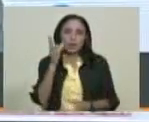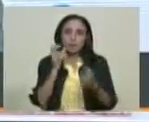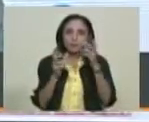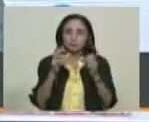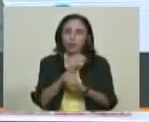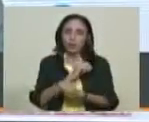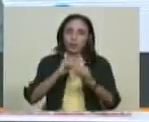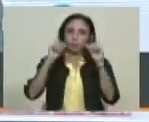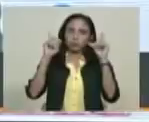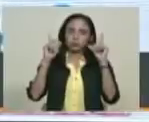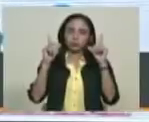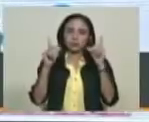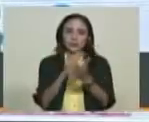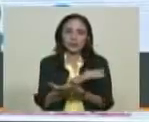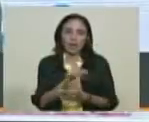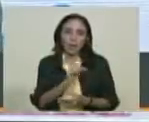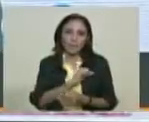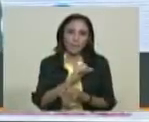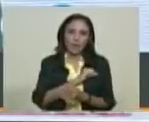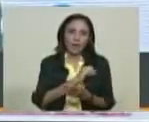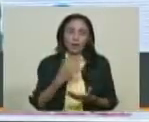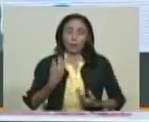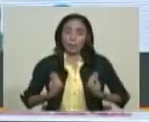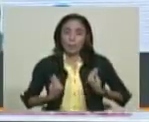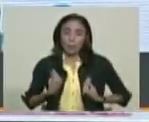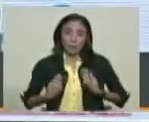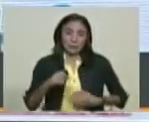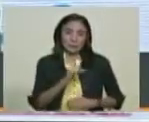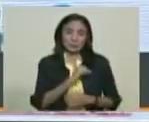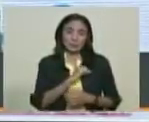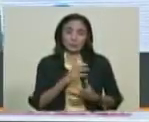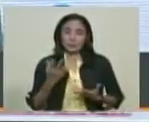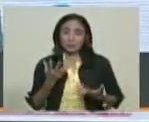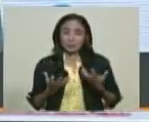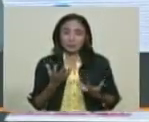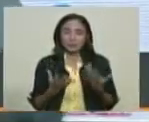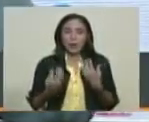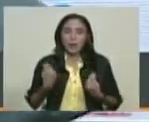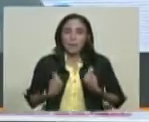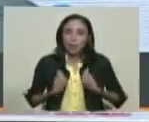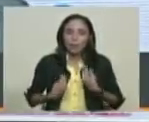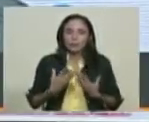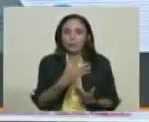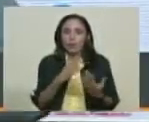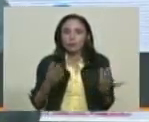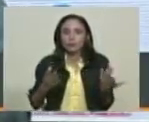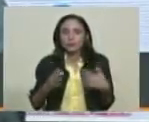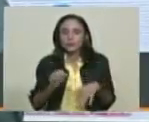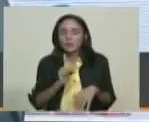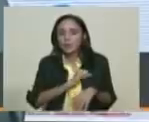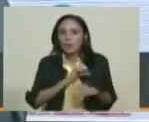Y todo aquel momento de angustia, de incertidumbre y de dolor.